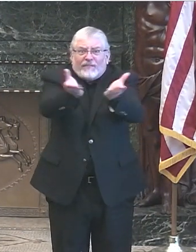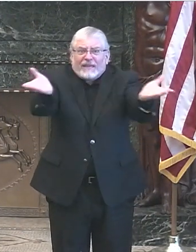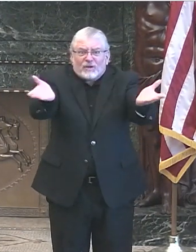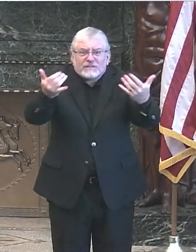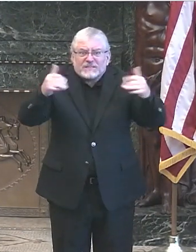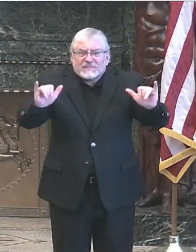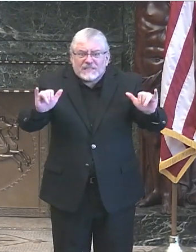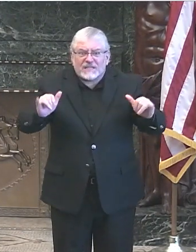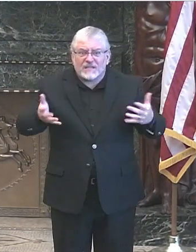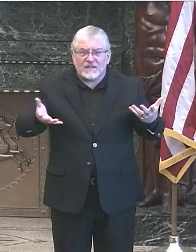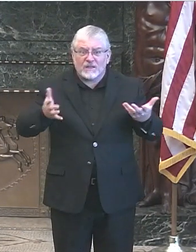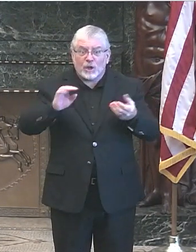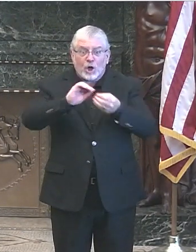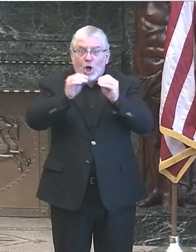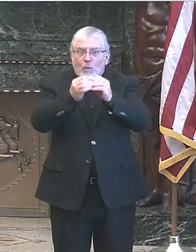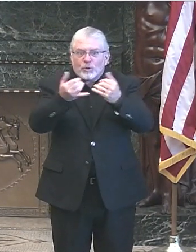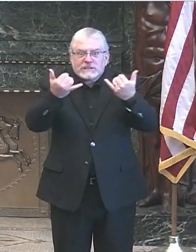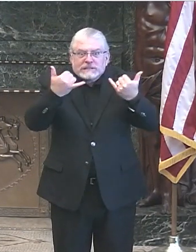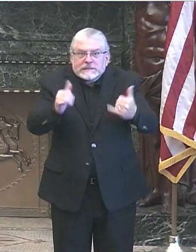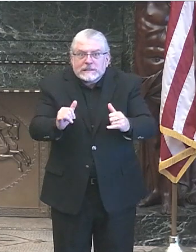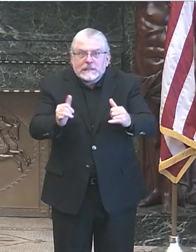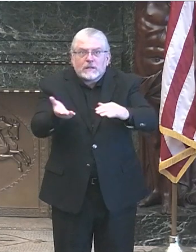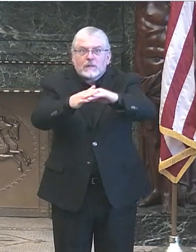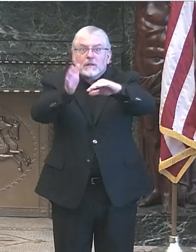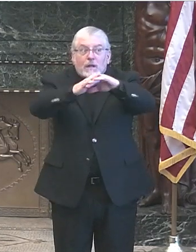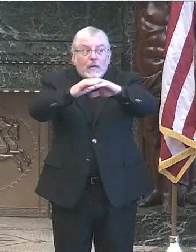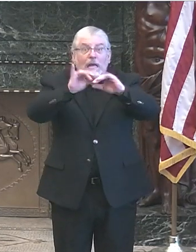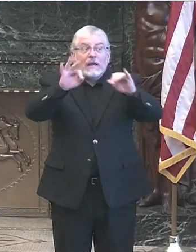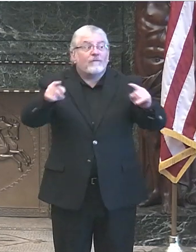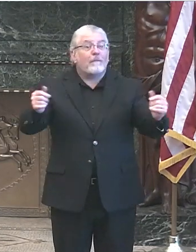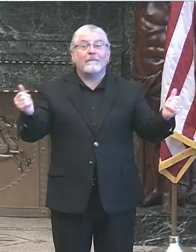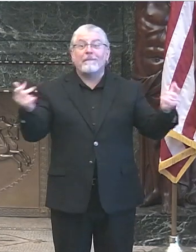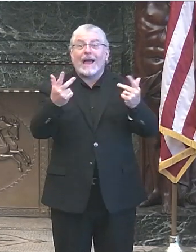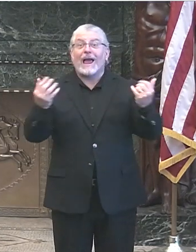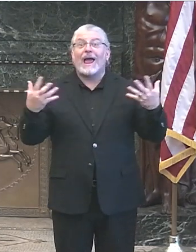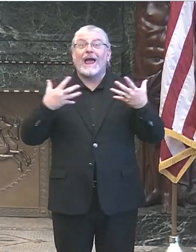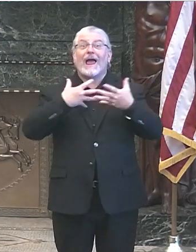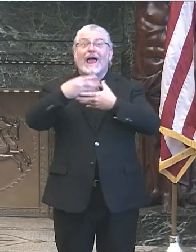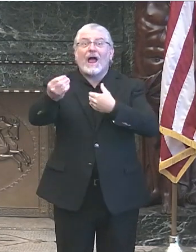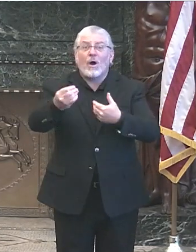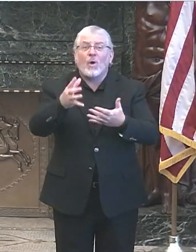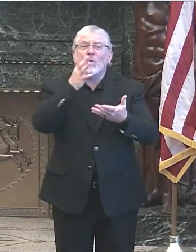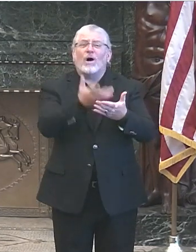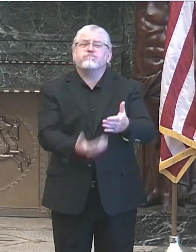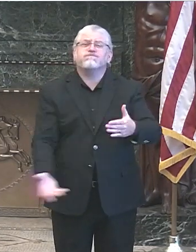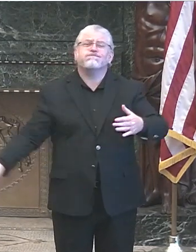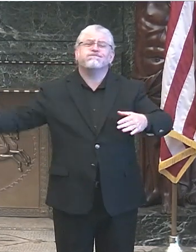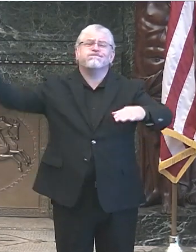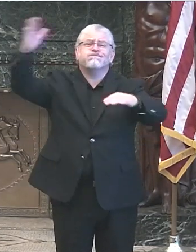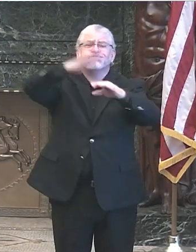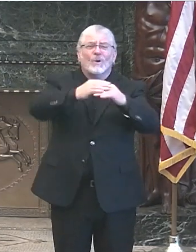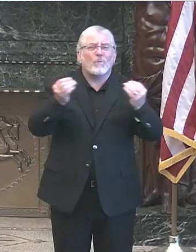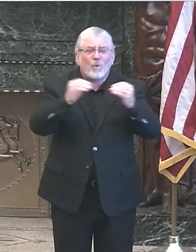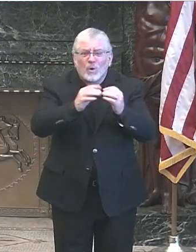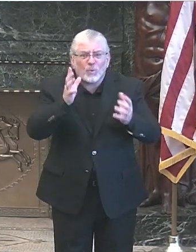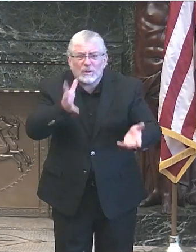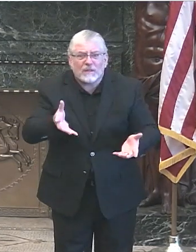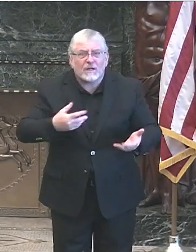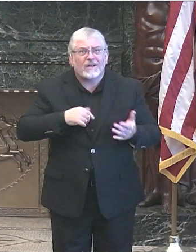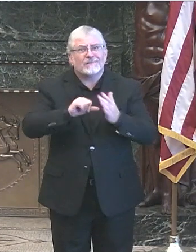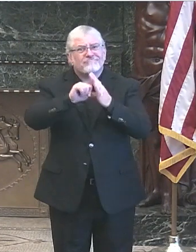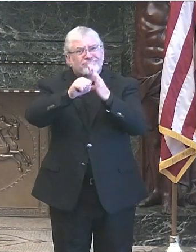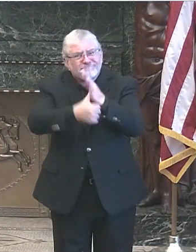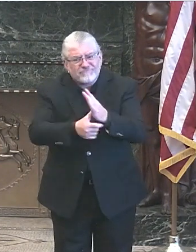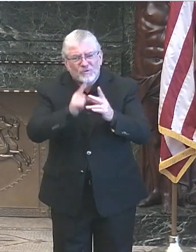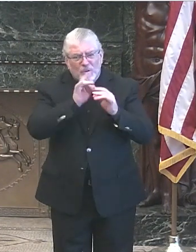surge very quickly. So I will try to continue to get that message out about how important this is right now. And I hope you'll help me